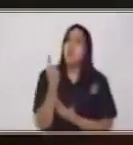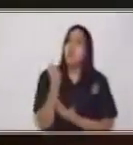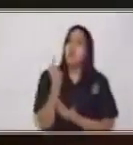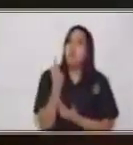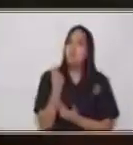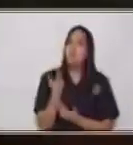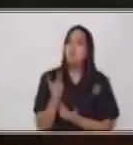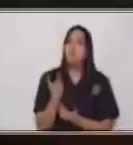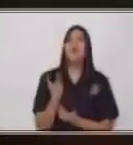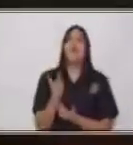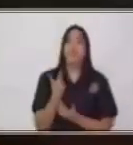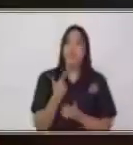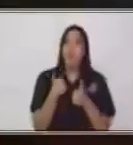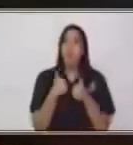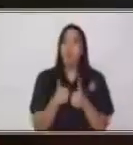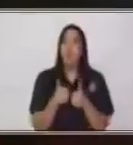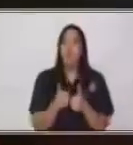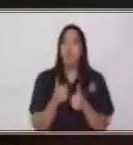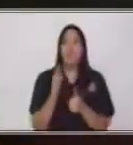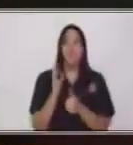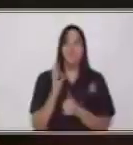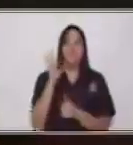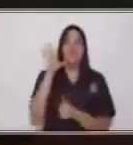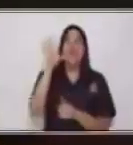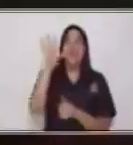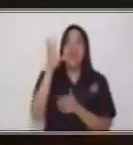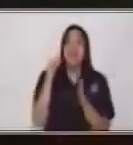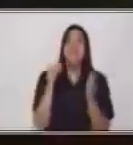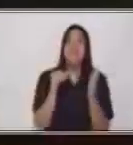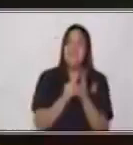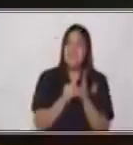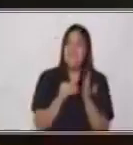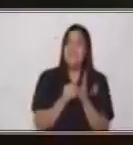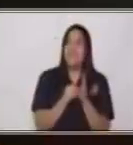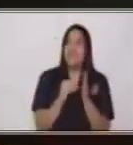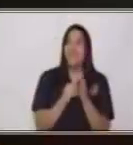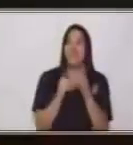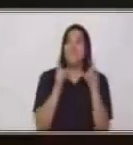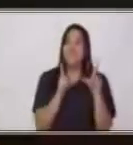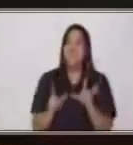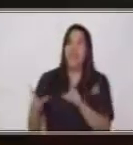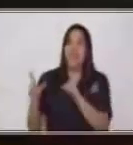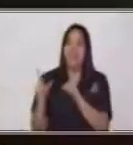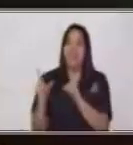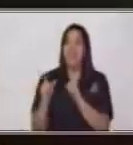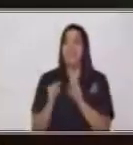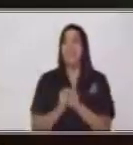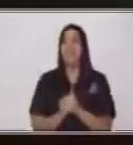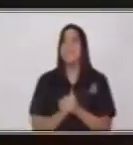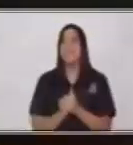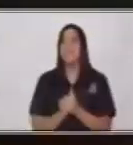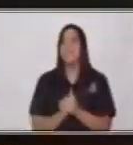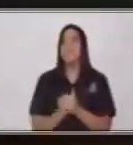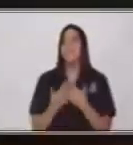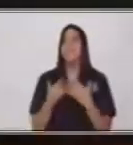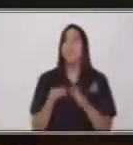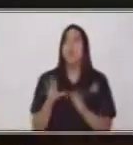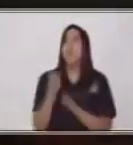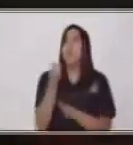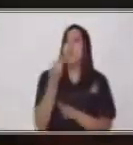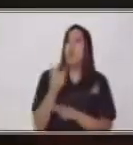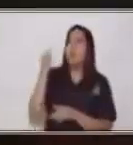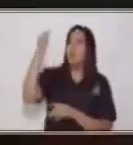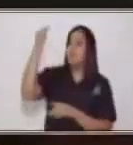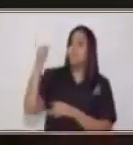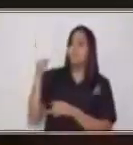falta? Muy bien, excelente. Un billete de 5 quetzales. ¿Y ahora cuánto hemos